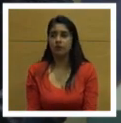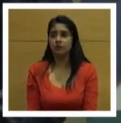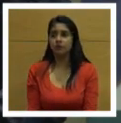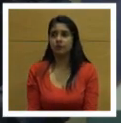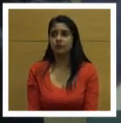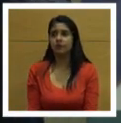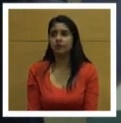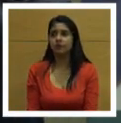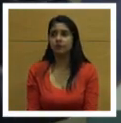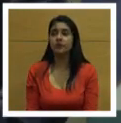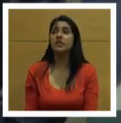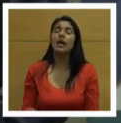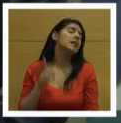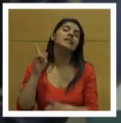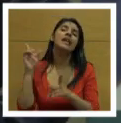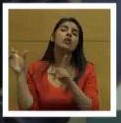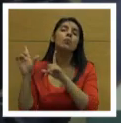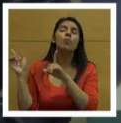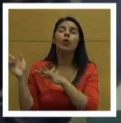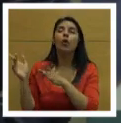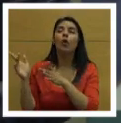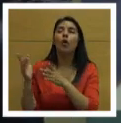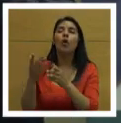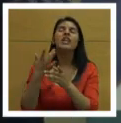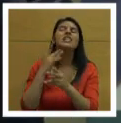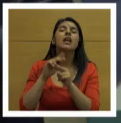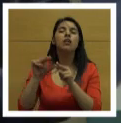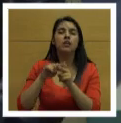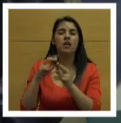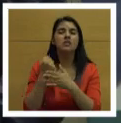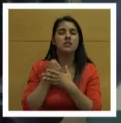Eso en cuanto, y bueno, y ahí está un poco el circuito de las ayudas que